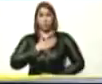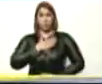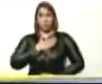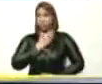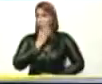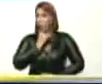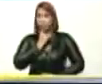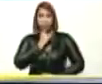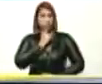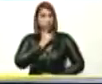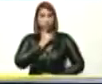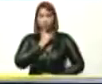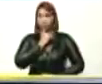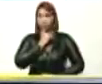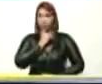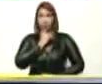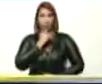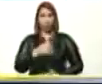mis potestades,